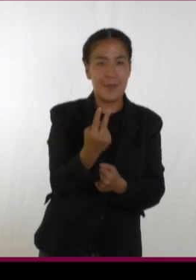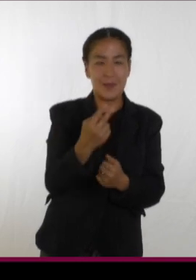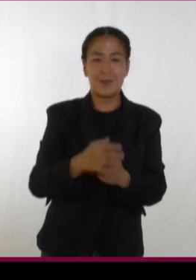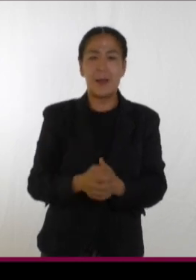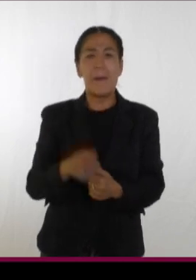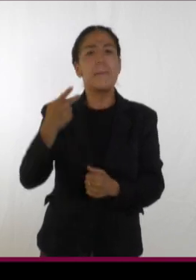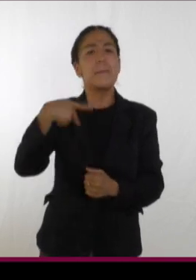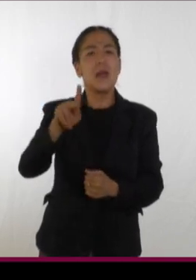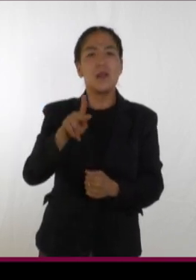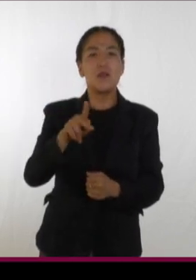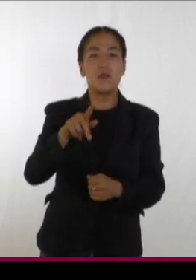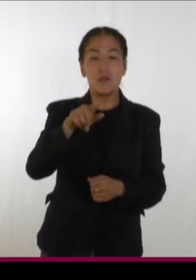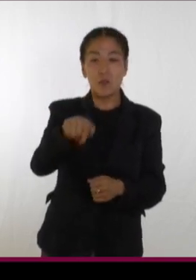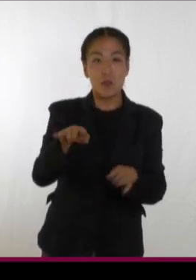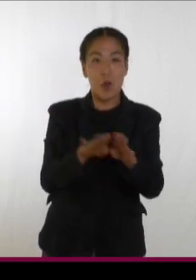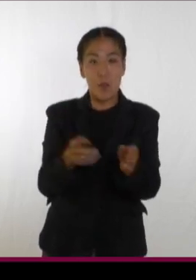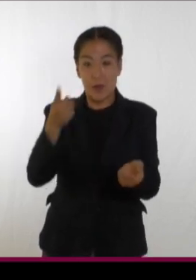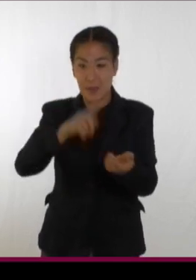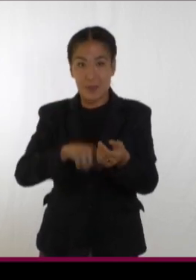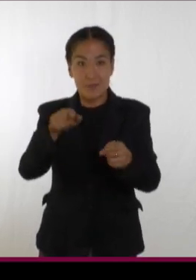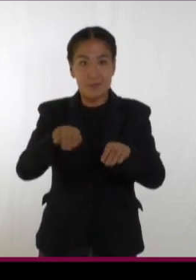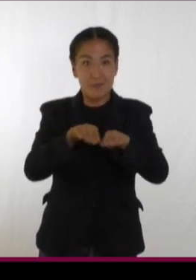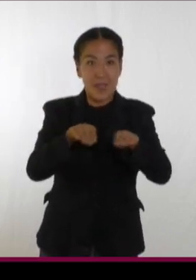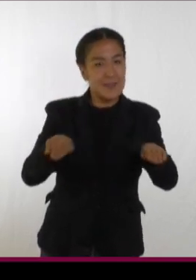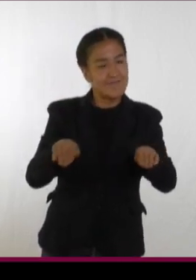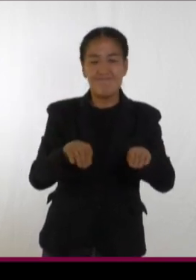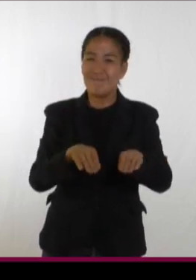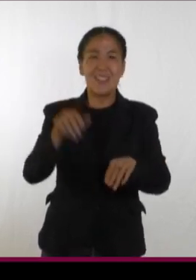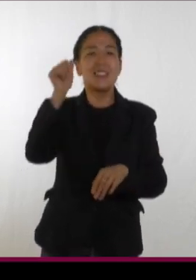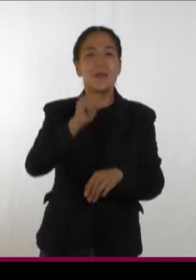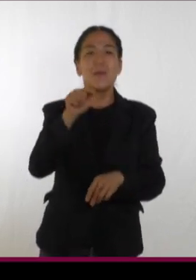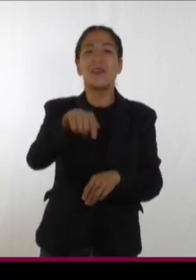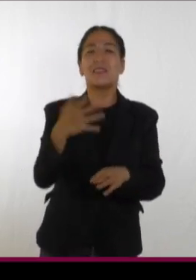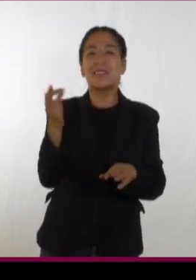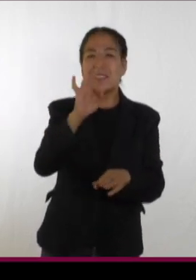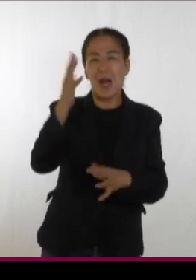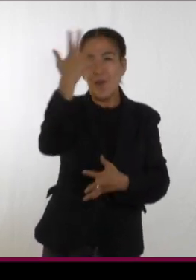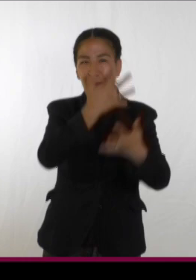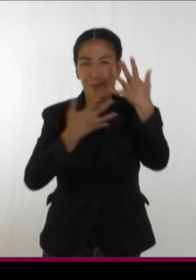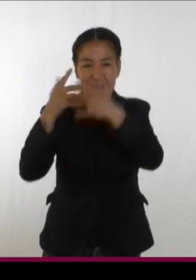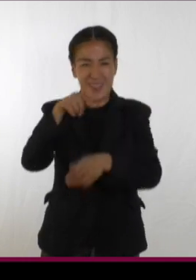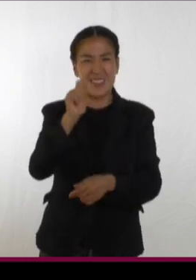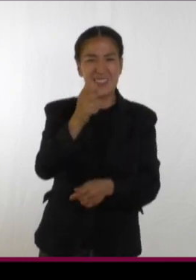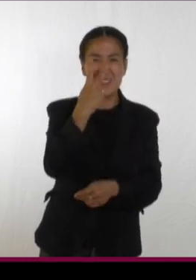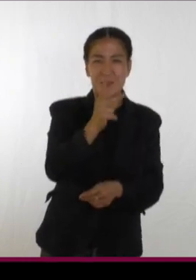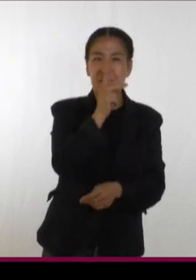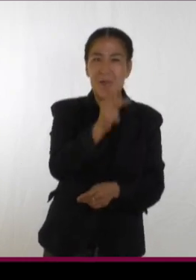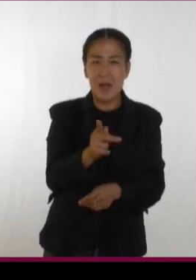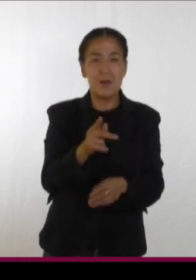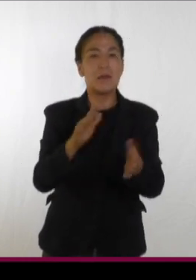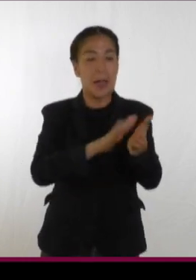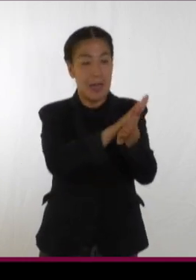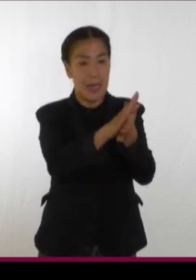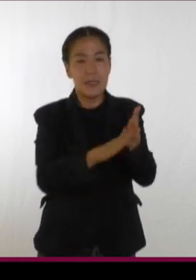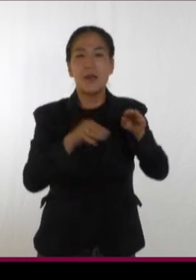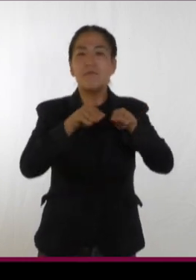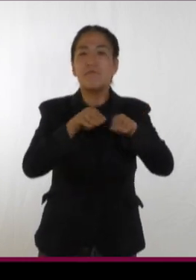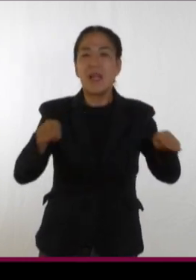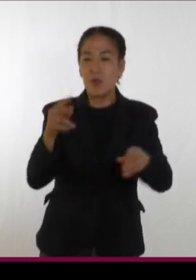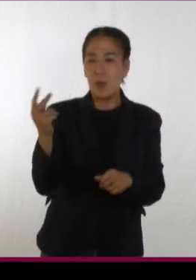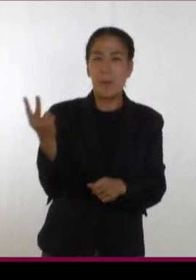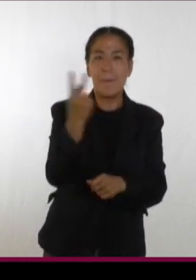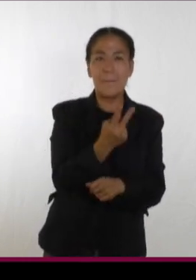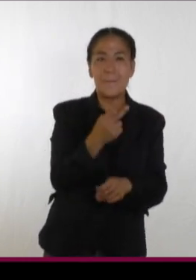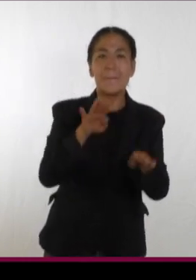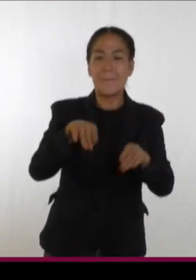centímetros, el área es en centímetros cuadrados. Pero no es la superficie. Siempre se tiende a confundir las dos cosas y el área es